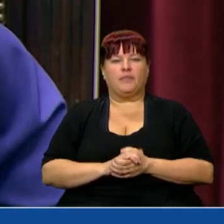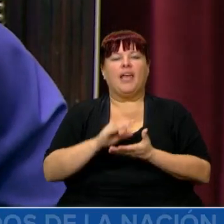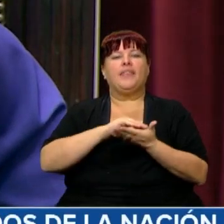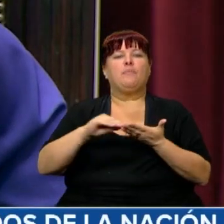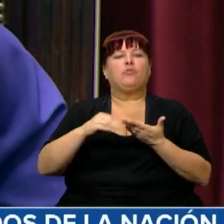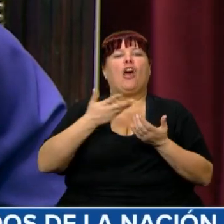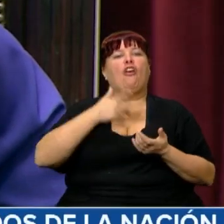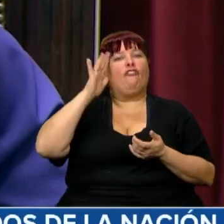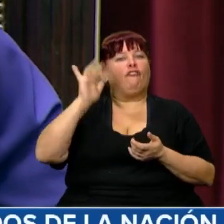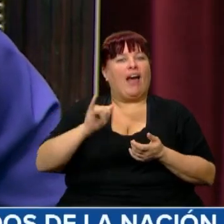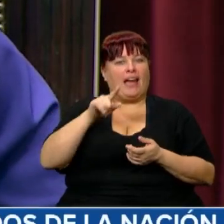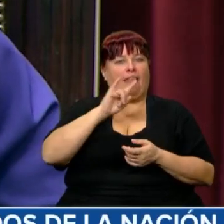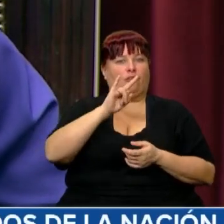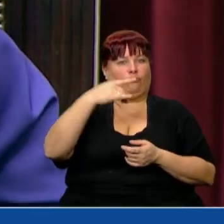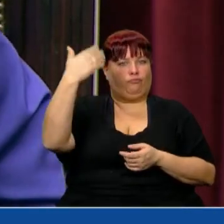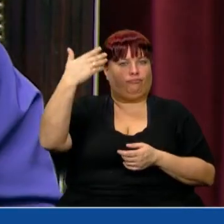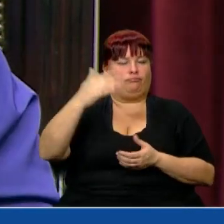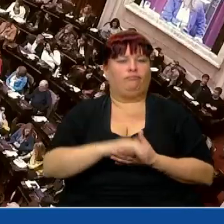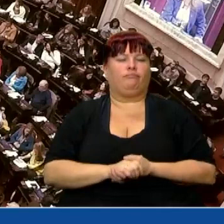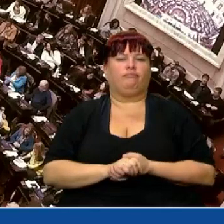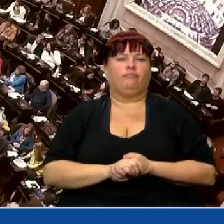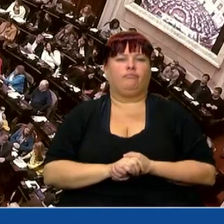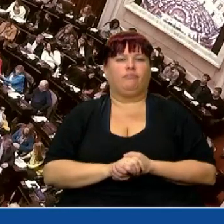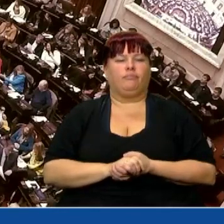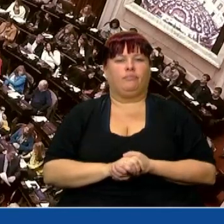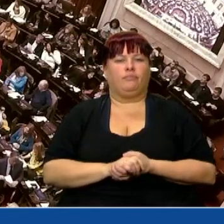Diputado Eduardo Fernández, en uso de la palabra.